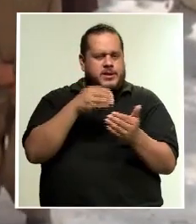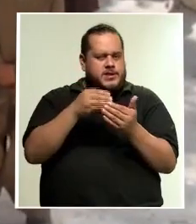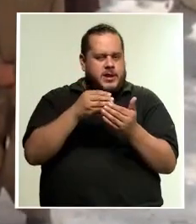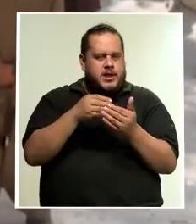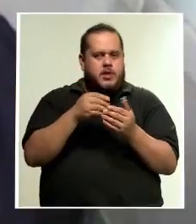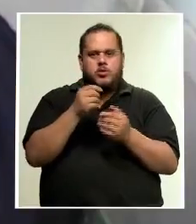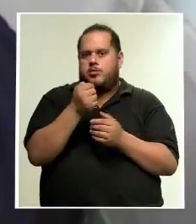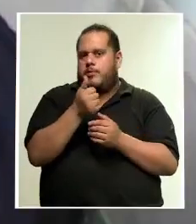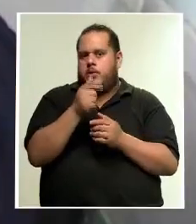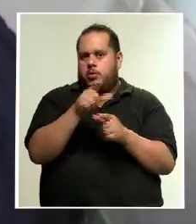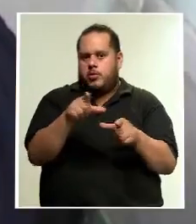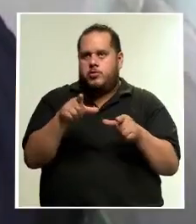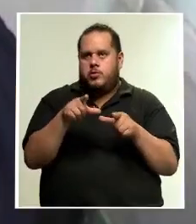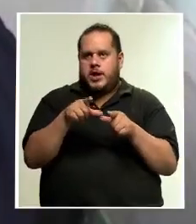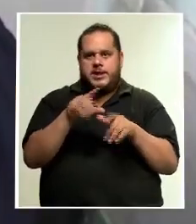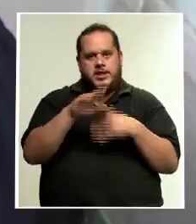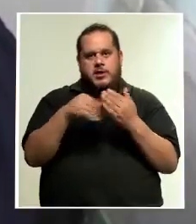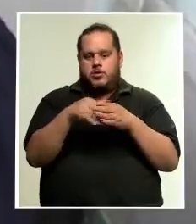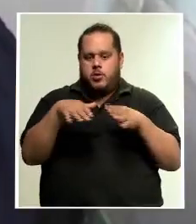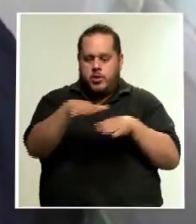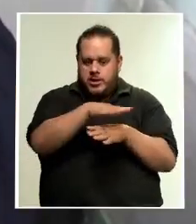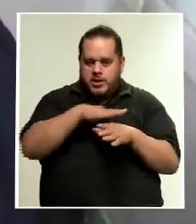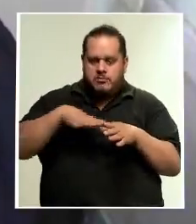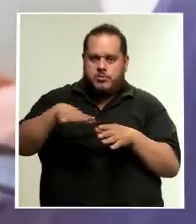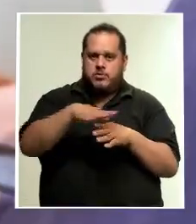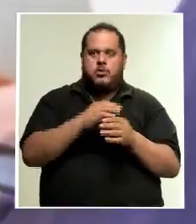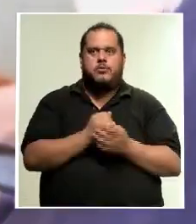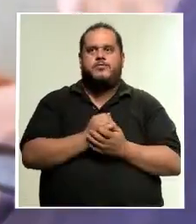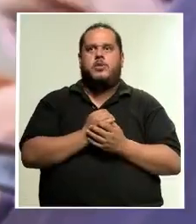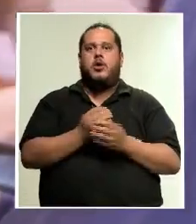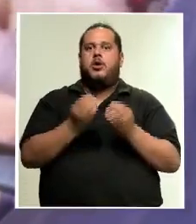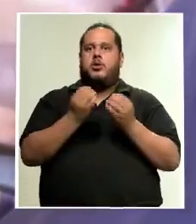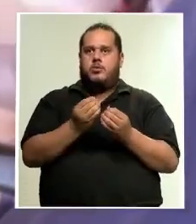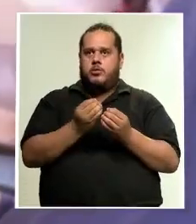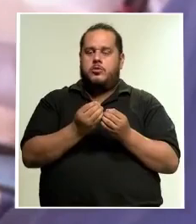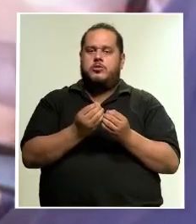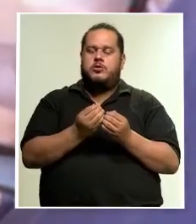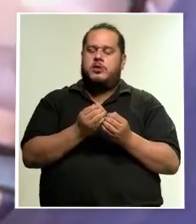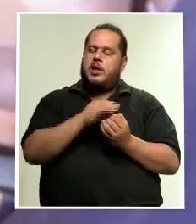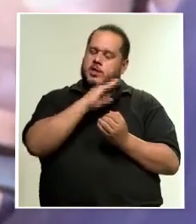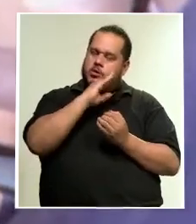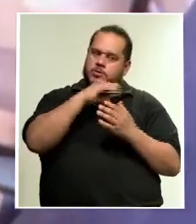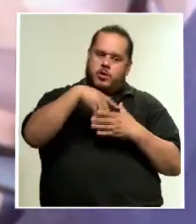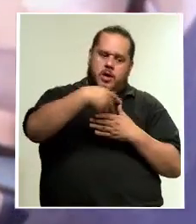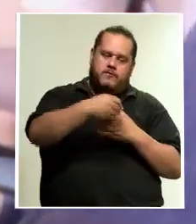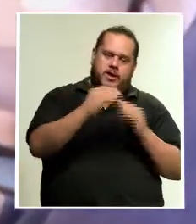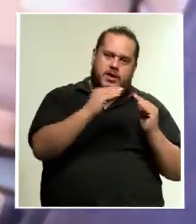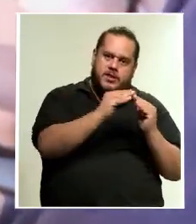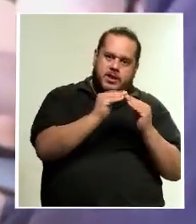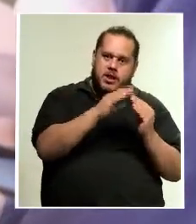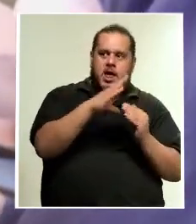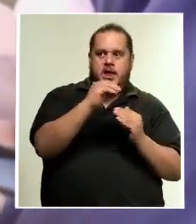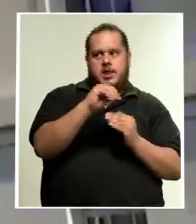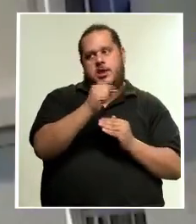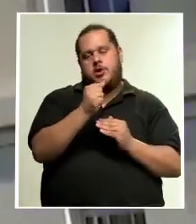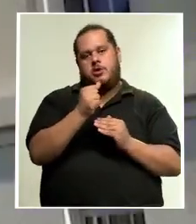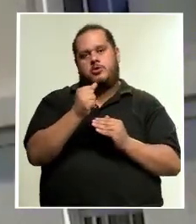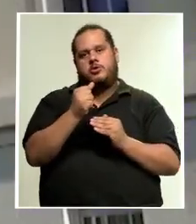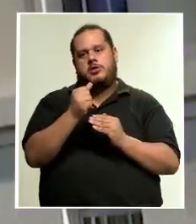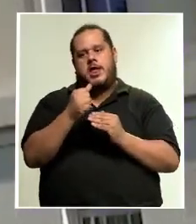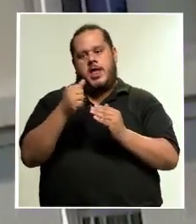sitios seguros que queda en todo el territorio. Muchos han dormido en las afueras de la ciudad y otros en